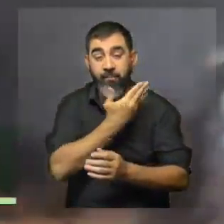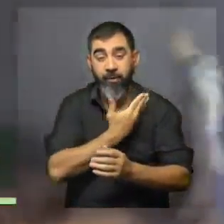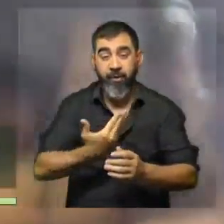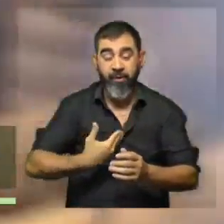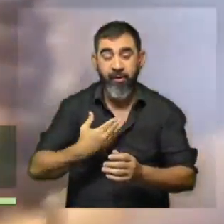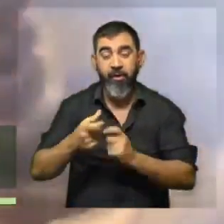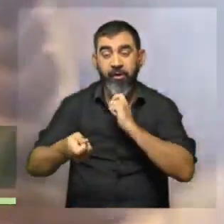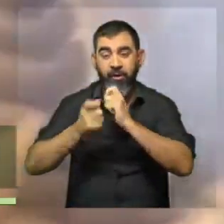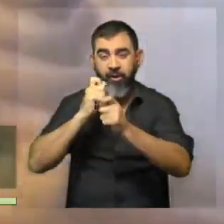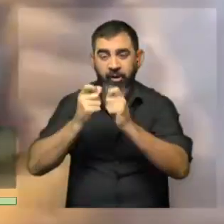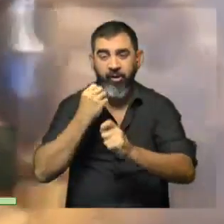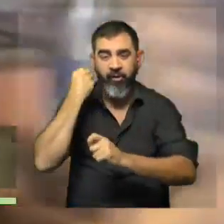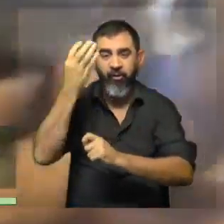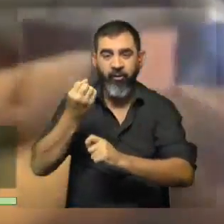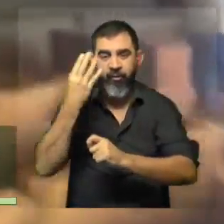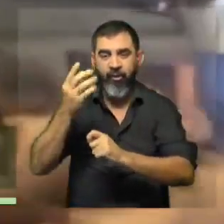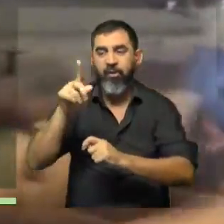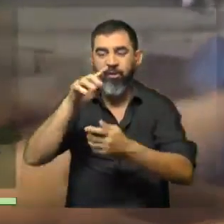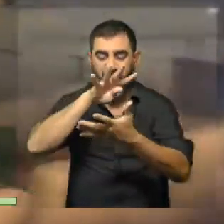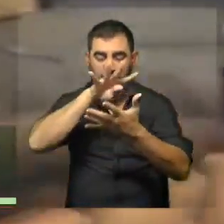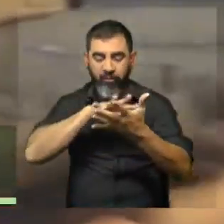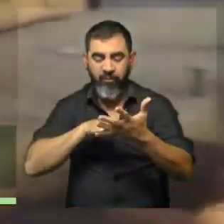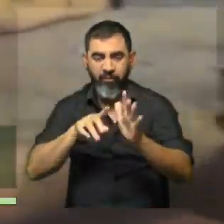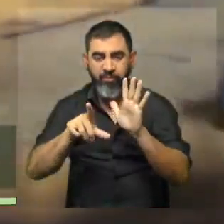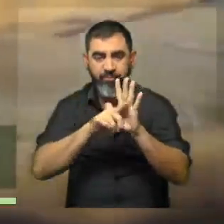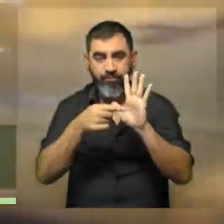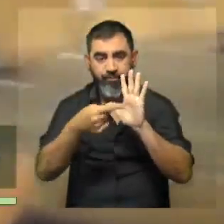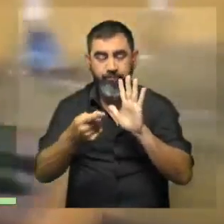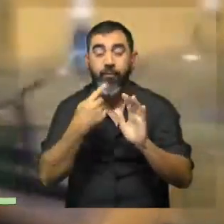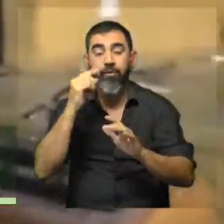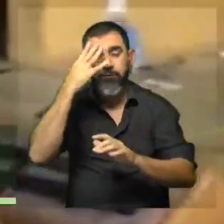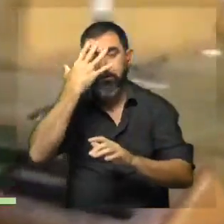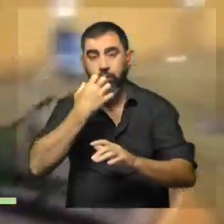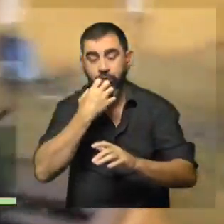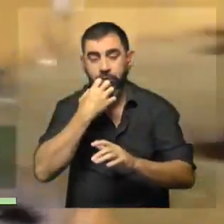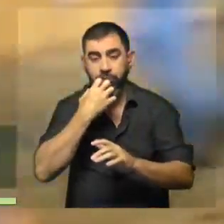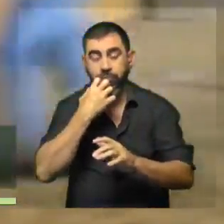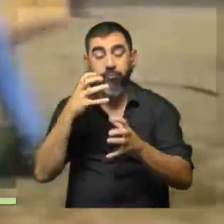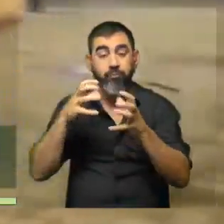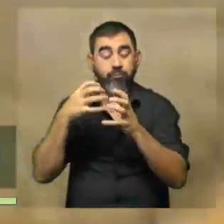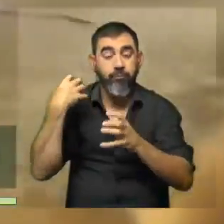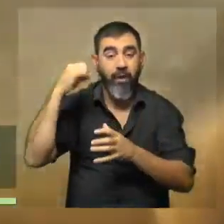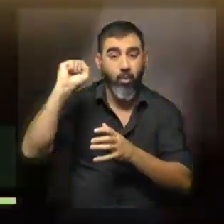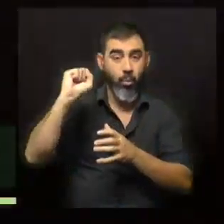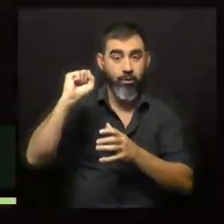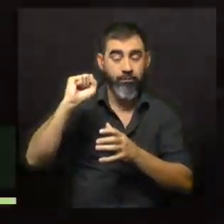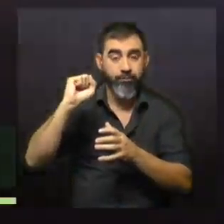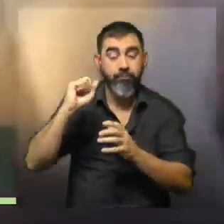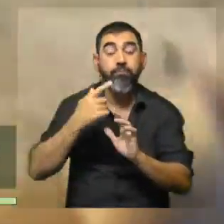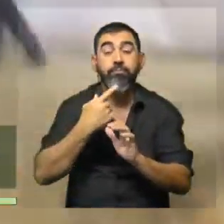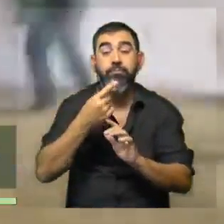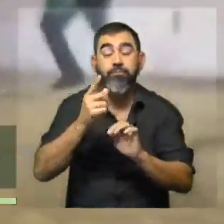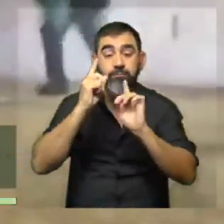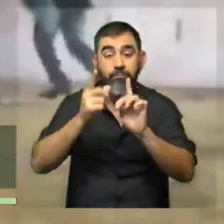en una ruta de prensa y tras leer el decreto calificó a los terroristas de vándalos y subrayó